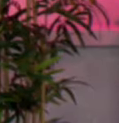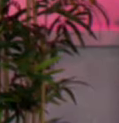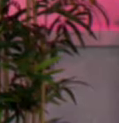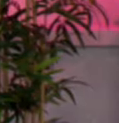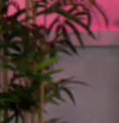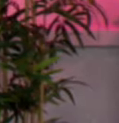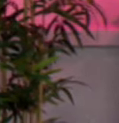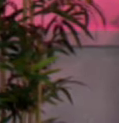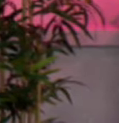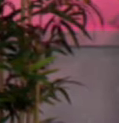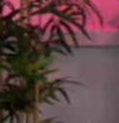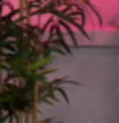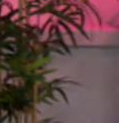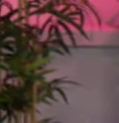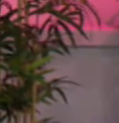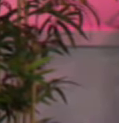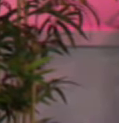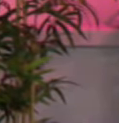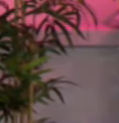la bienvenida.